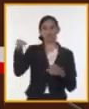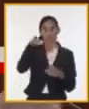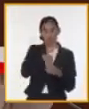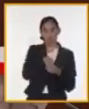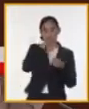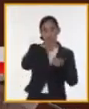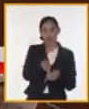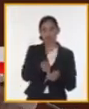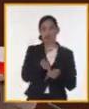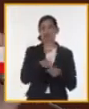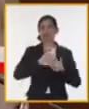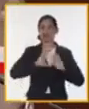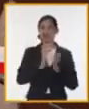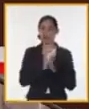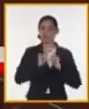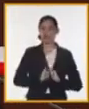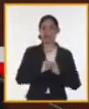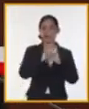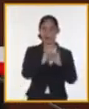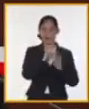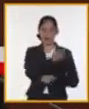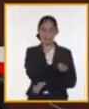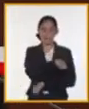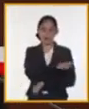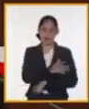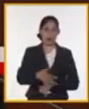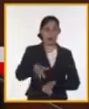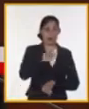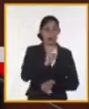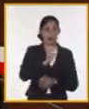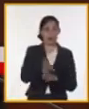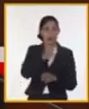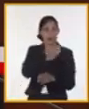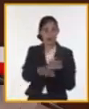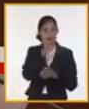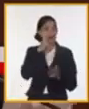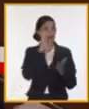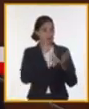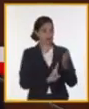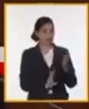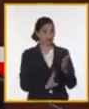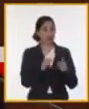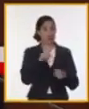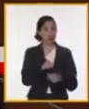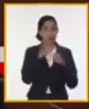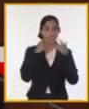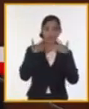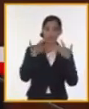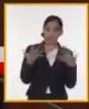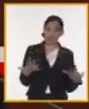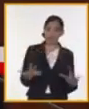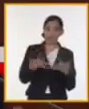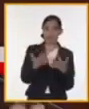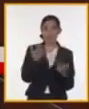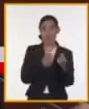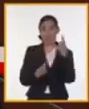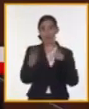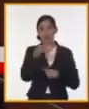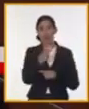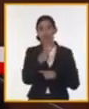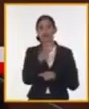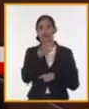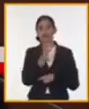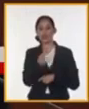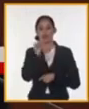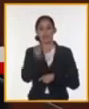y a la información pública, que ya desde el observatorio que tenemos de género y las precisiones que se han realizado por el primer secretario